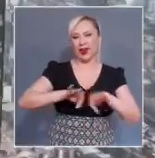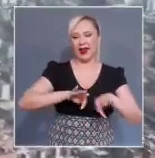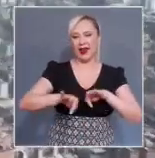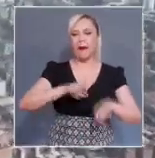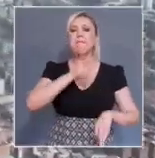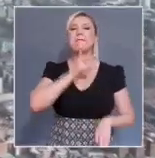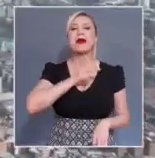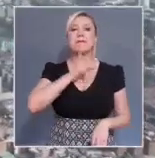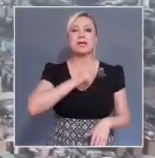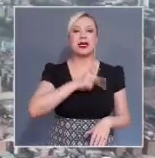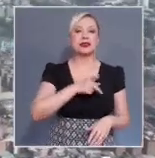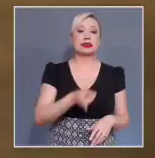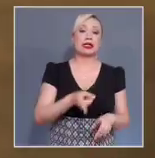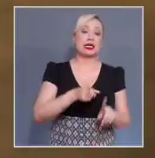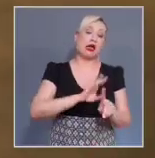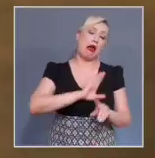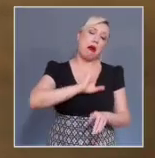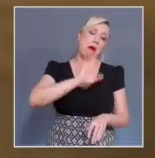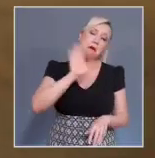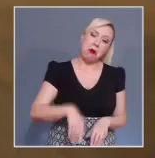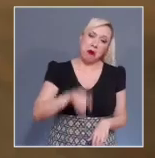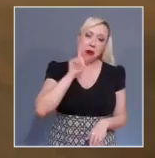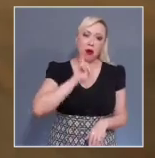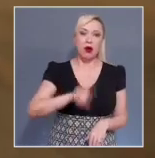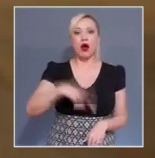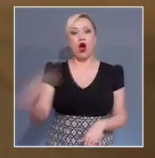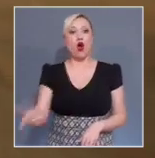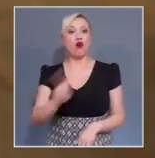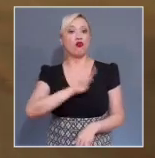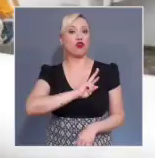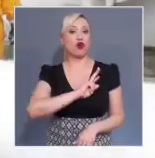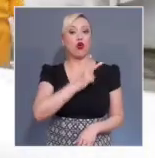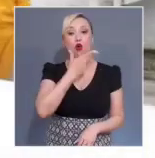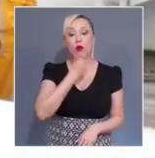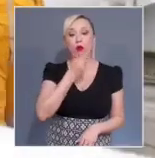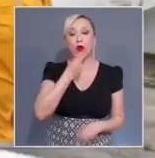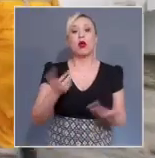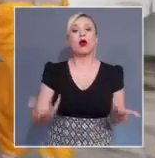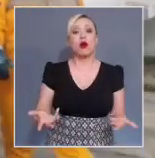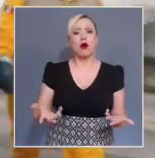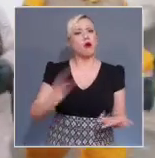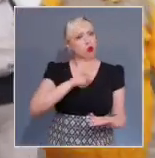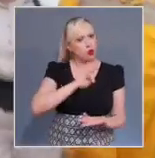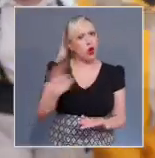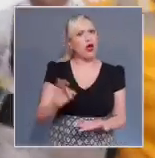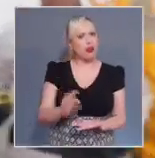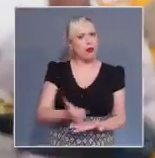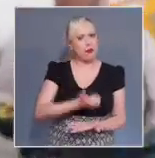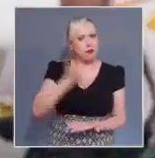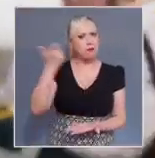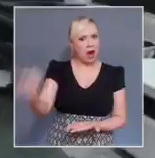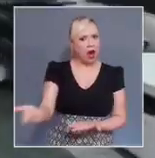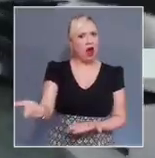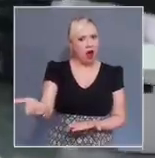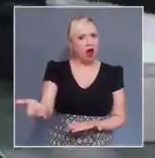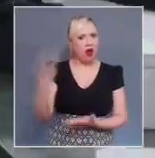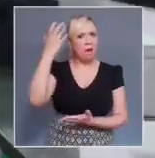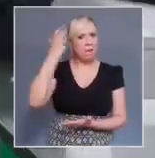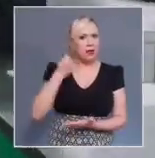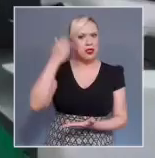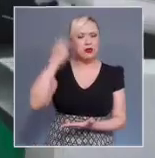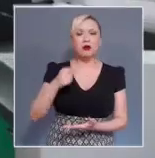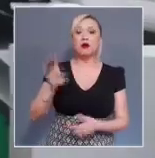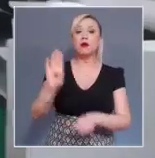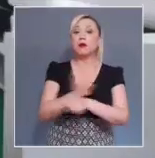la mitad de las prestaciones tras la muerte de la trabajadora. Esto aunque no hubiera sido designado como beneficiario y sin necesidad